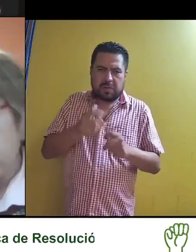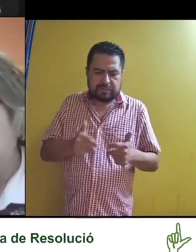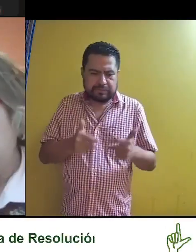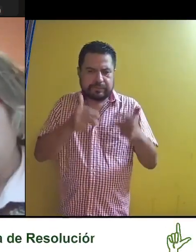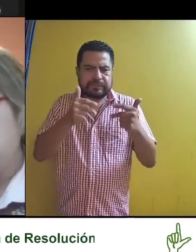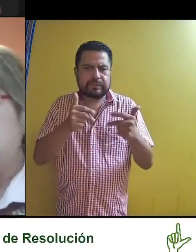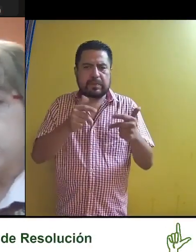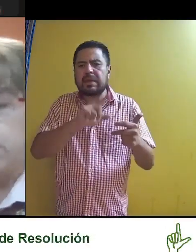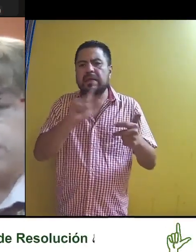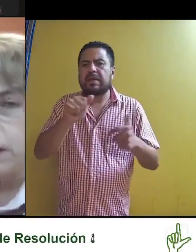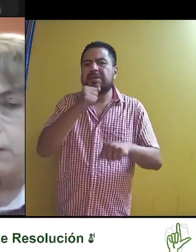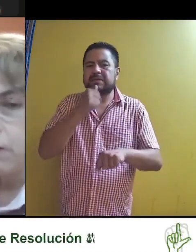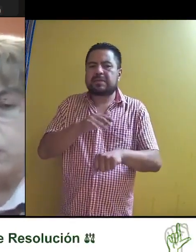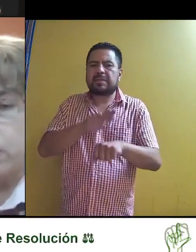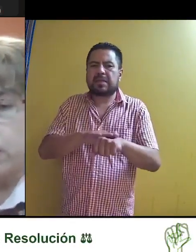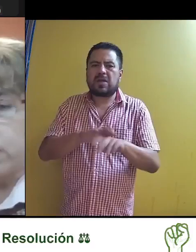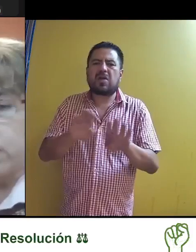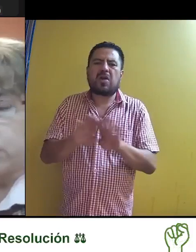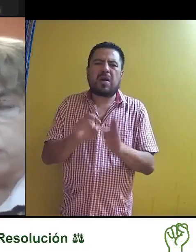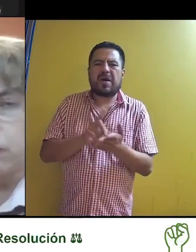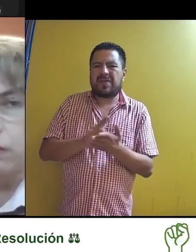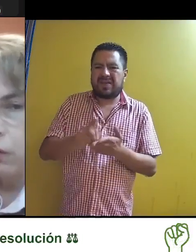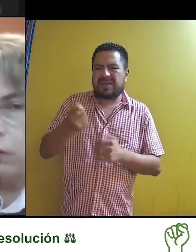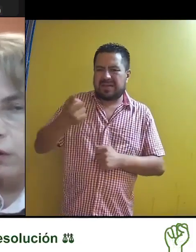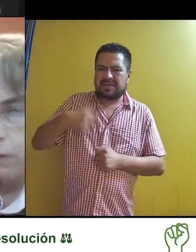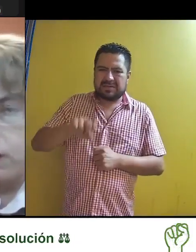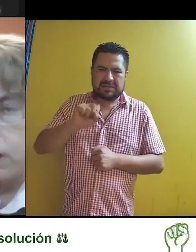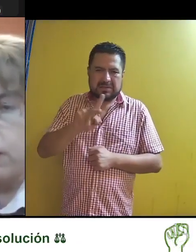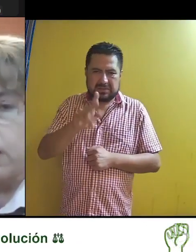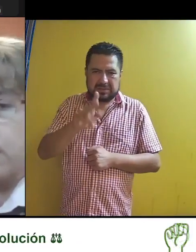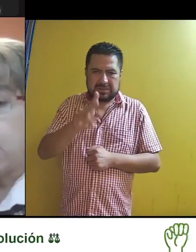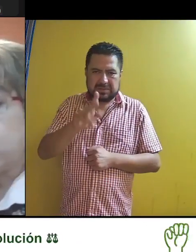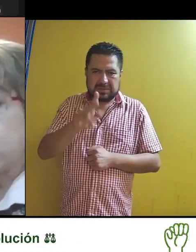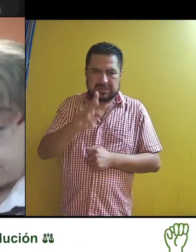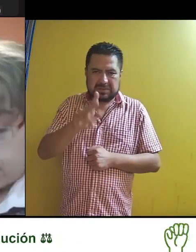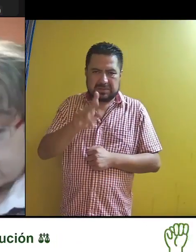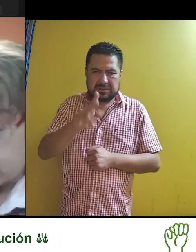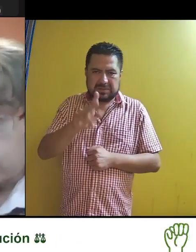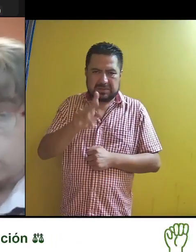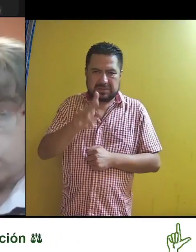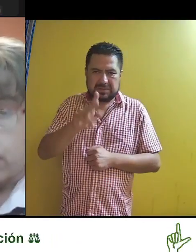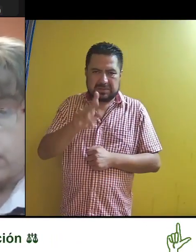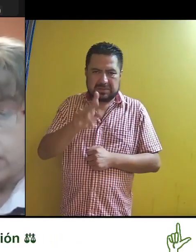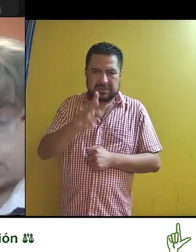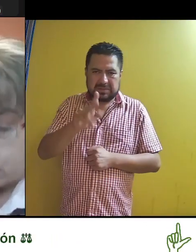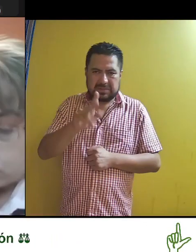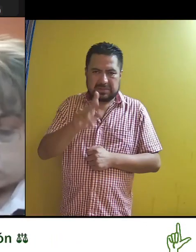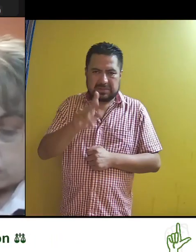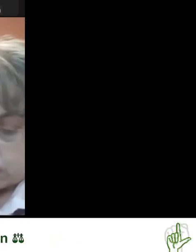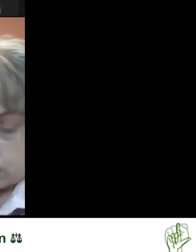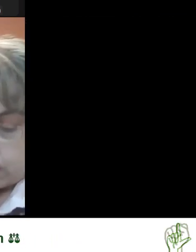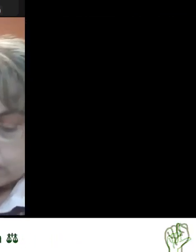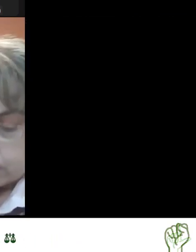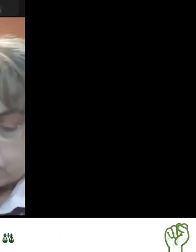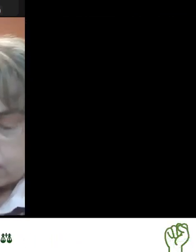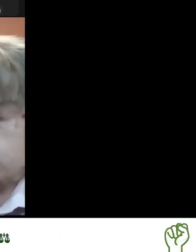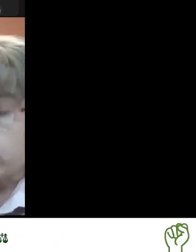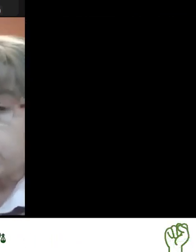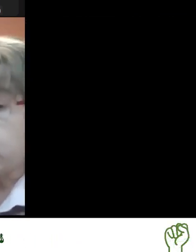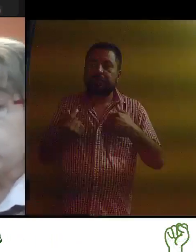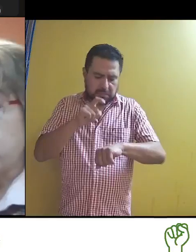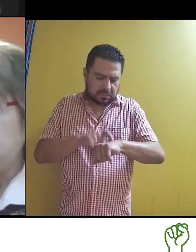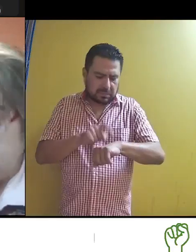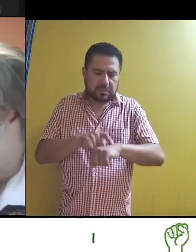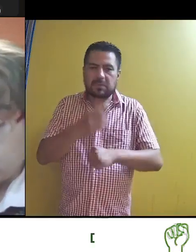sesión y notifíquese como en derecho corresponda. Al no haber más asuntos listados, siendo